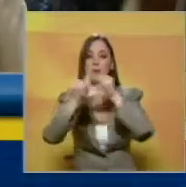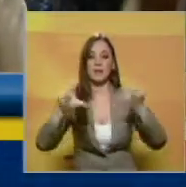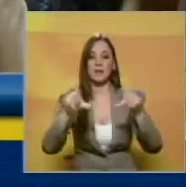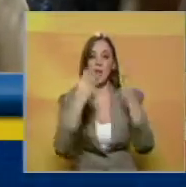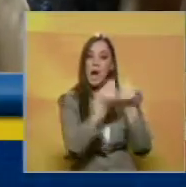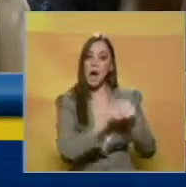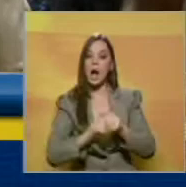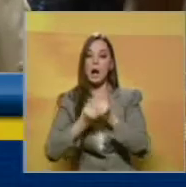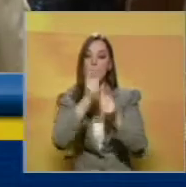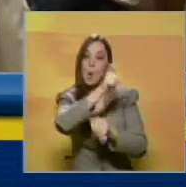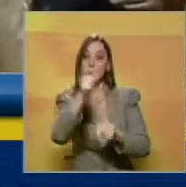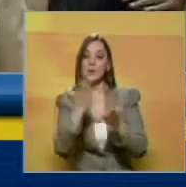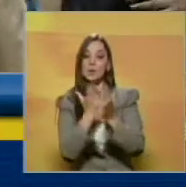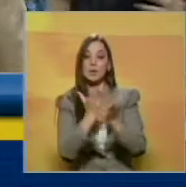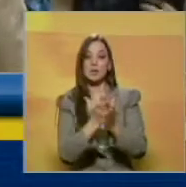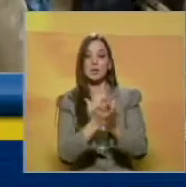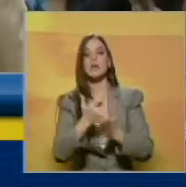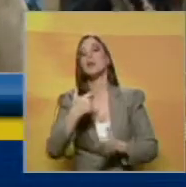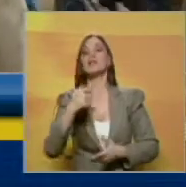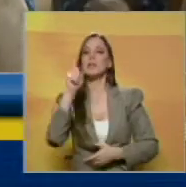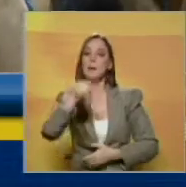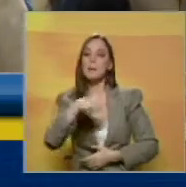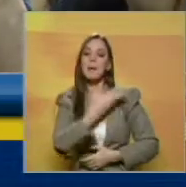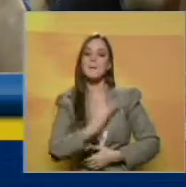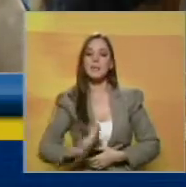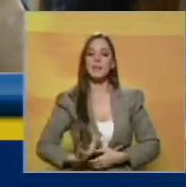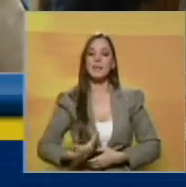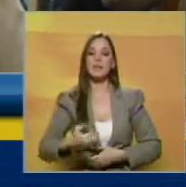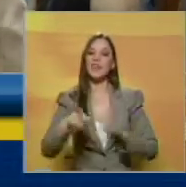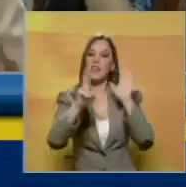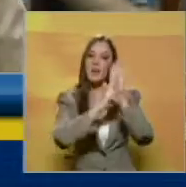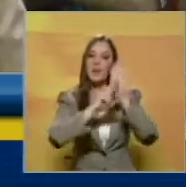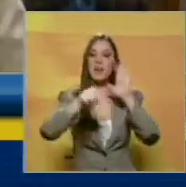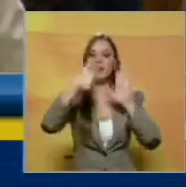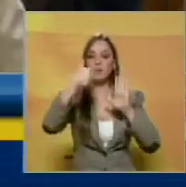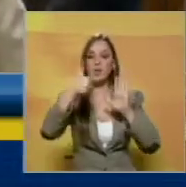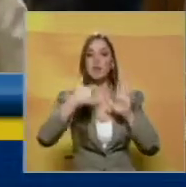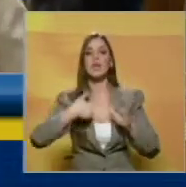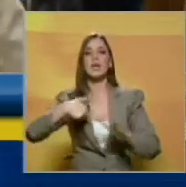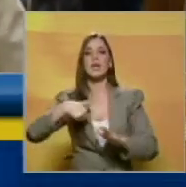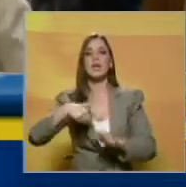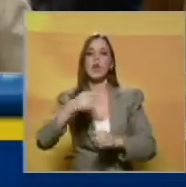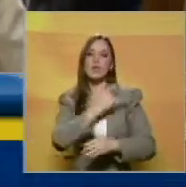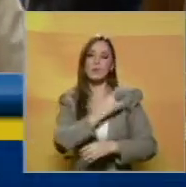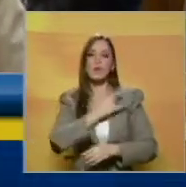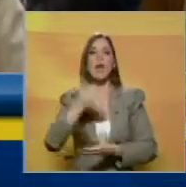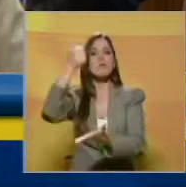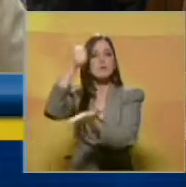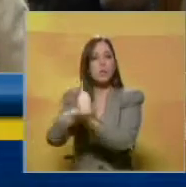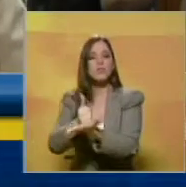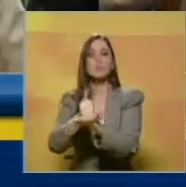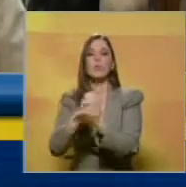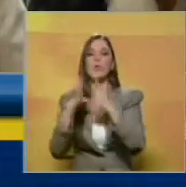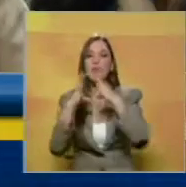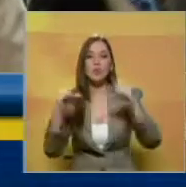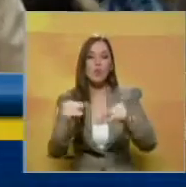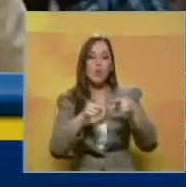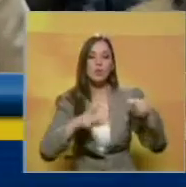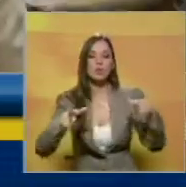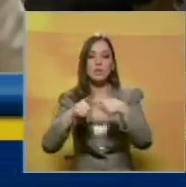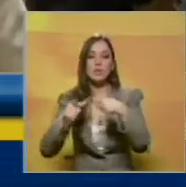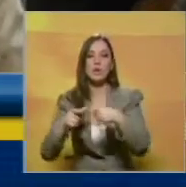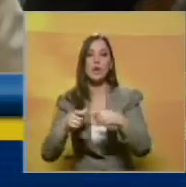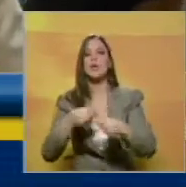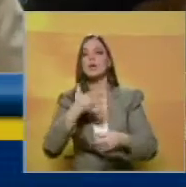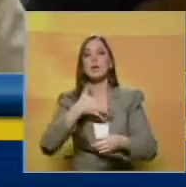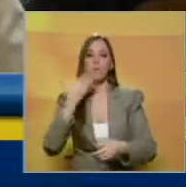esta universidad, sino como presidente de la Asociación Venezolana de Rectores Universitarios, ratificamos que ejerceremos todos los rectores las acciones a que